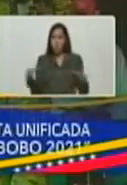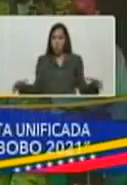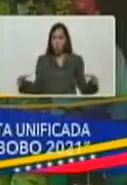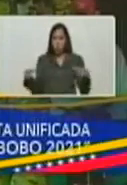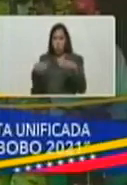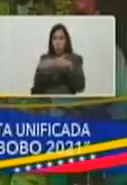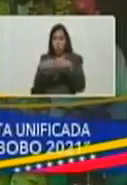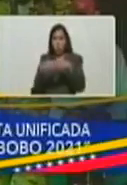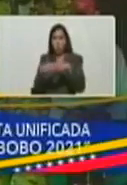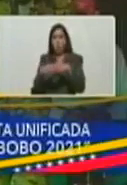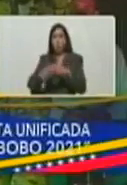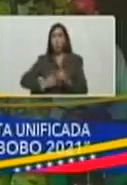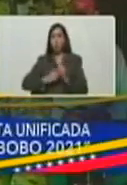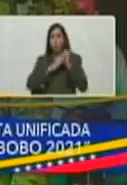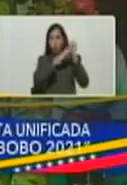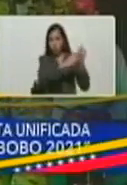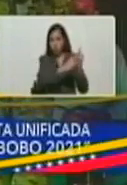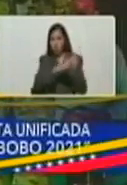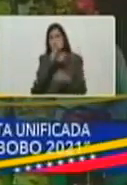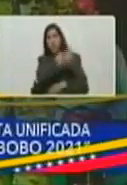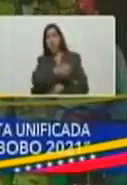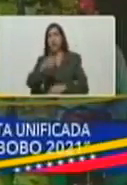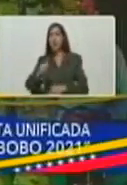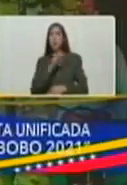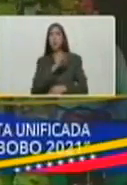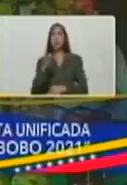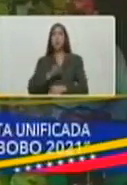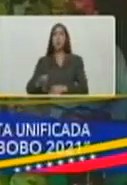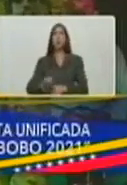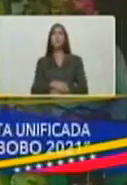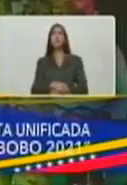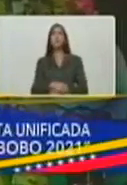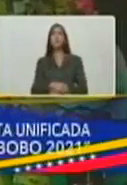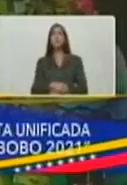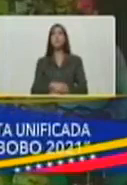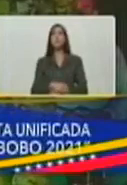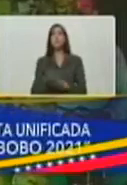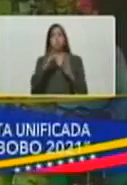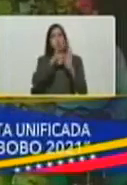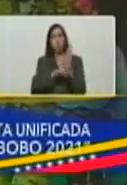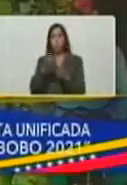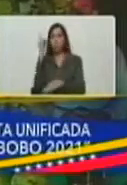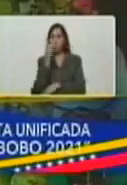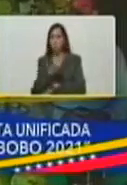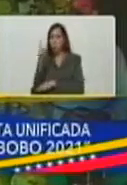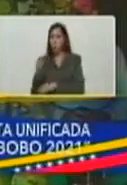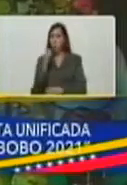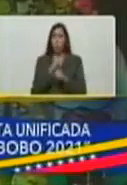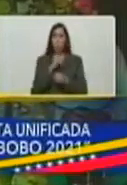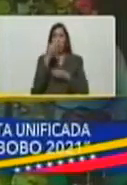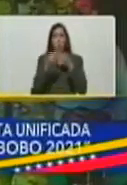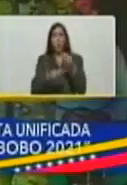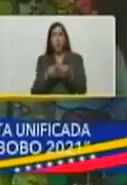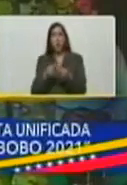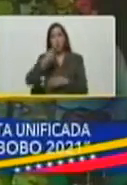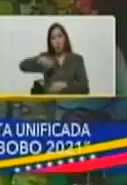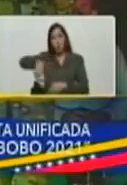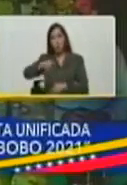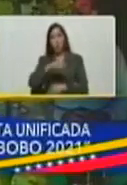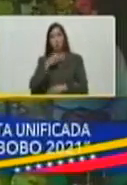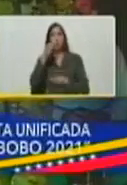nuestro comandante de Redi, los comandantes de SODI, y se le dieron las instrucciones con las órdenes operativas vigentes para que ellos entraran en